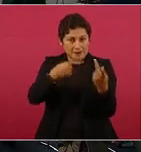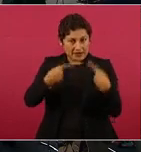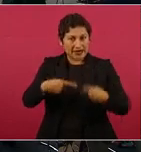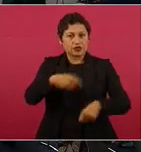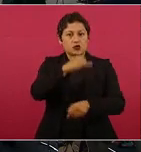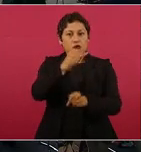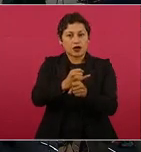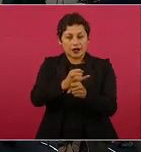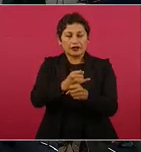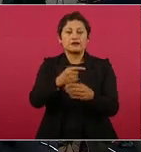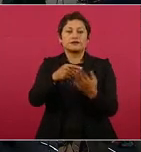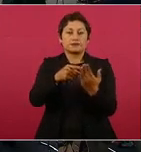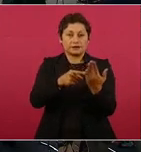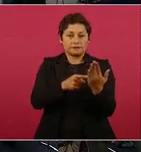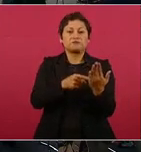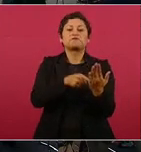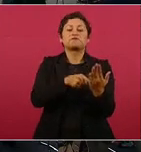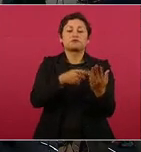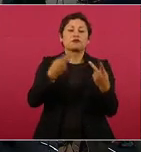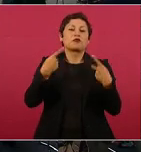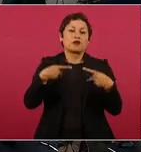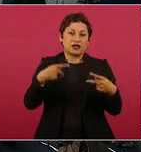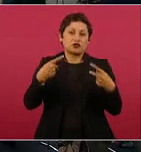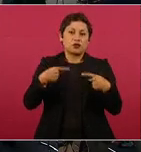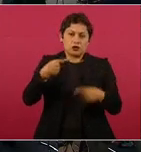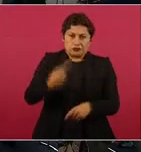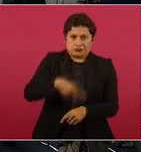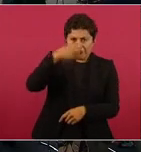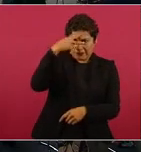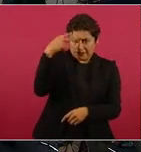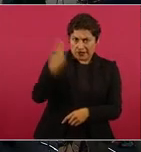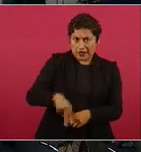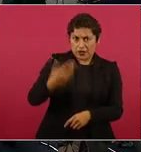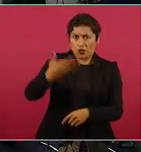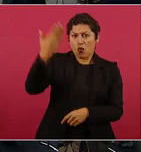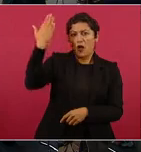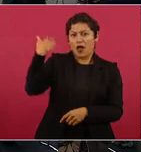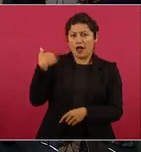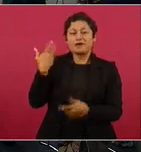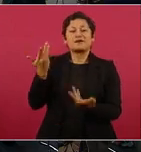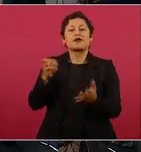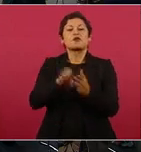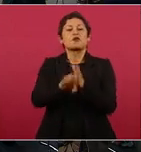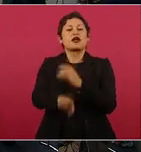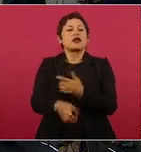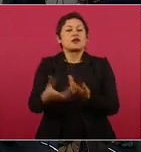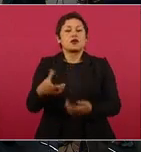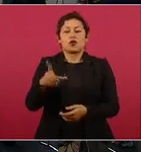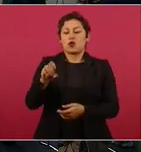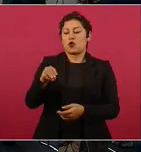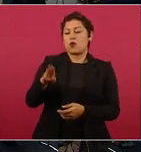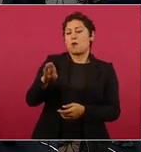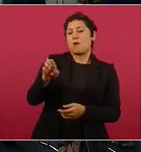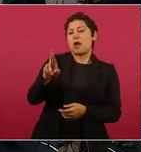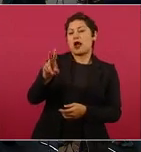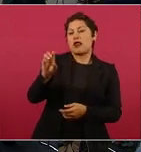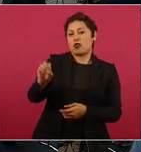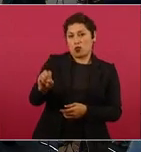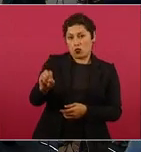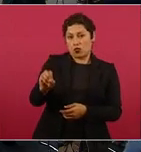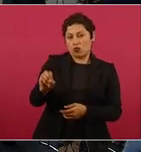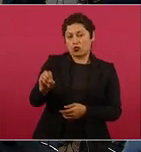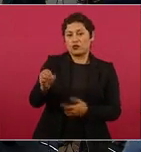Los ideólogos del conservadurismo en México los comparaba, por ejemplo, con Lombardo, cómo veía Lombardo, o sea,